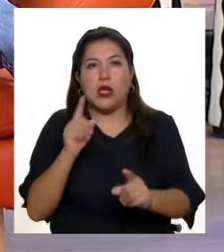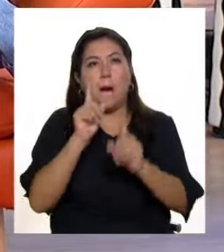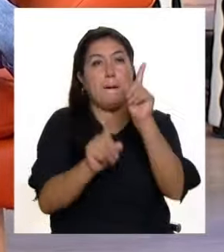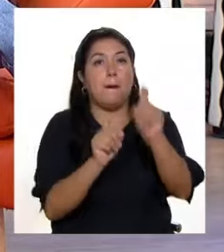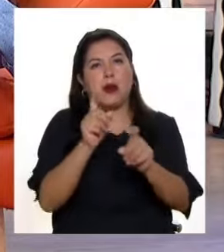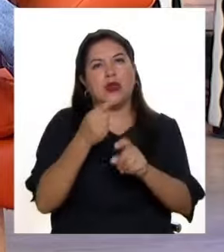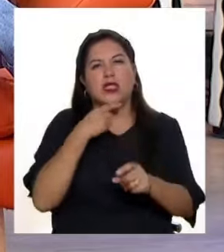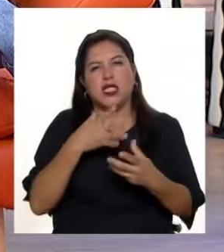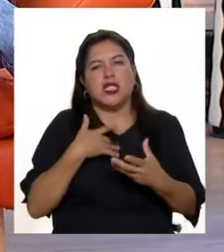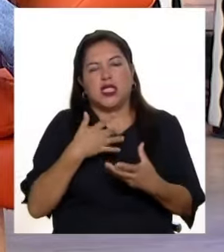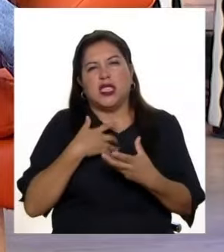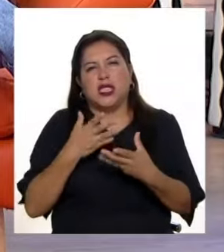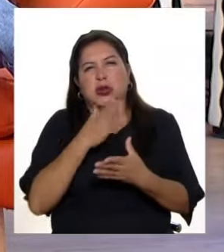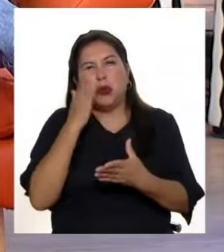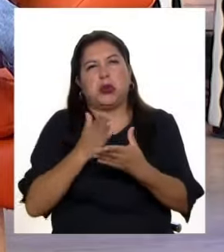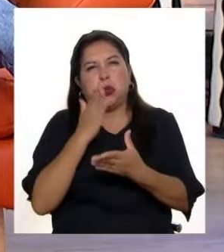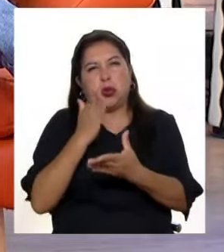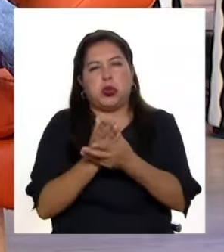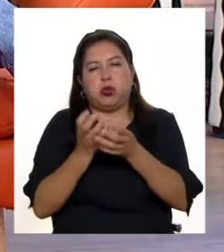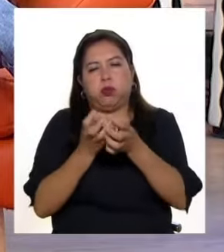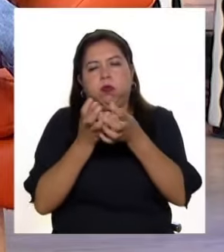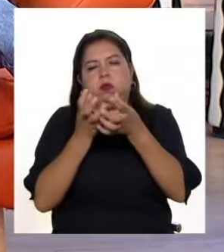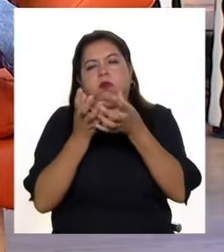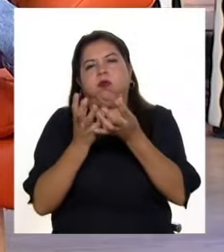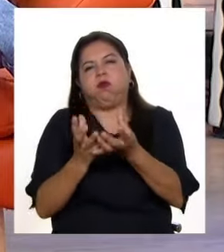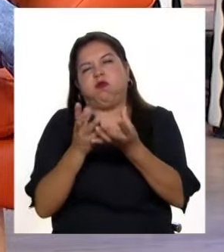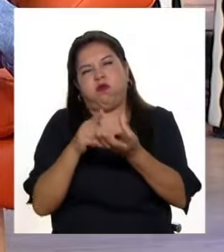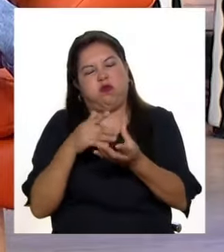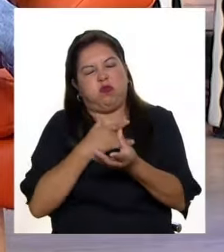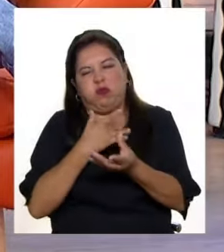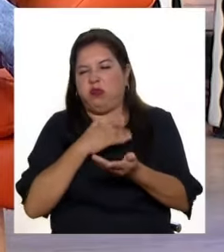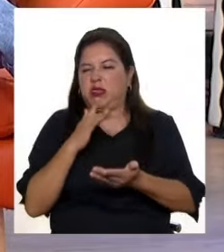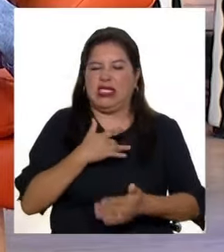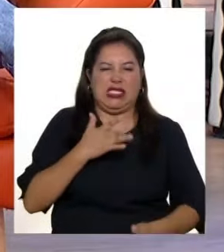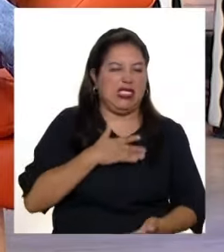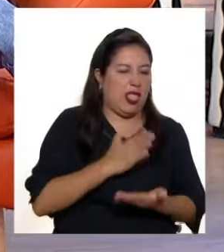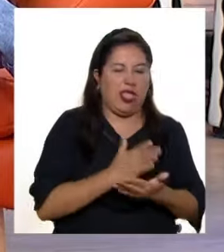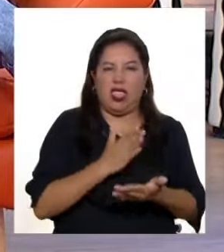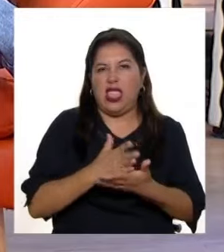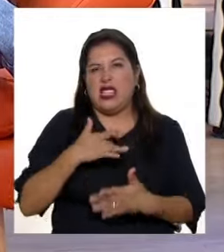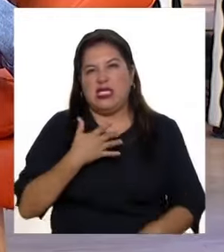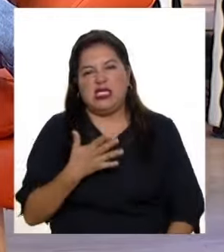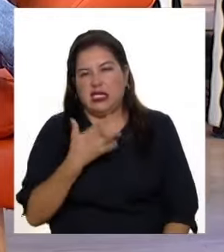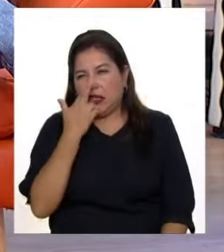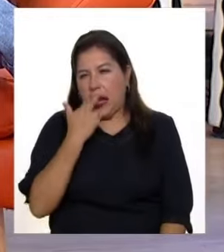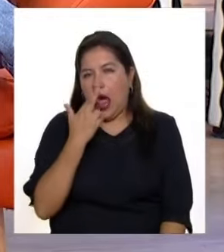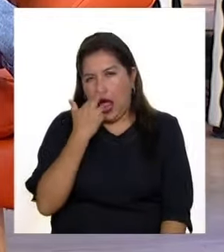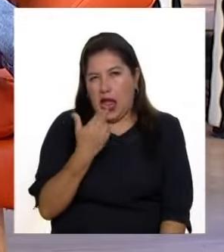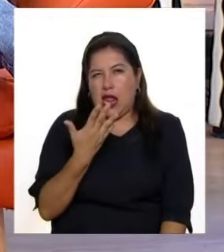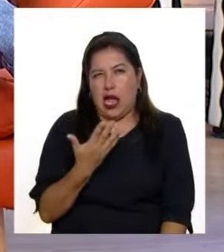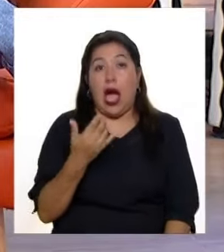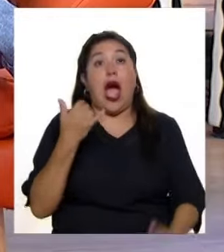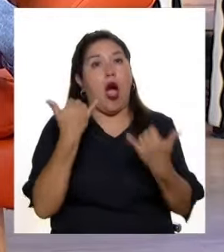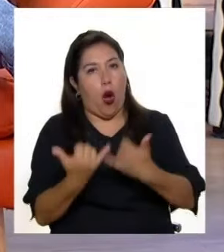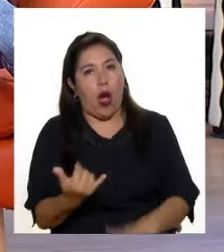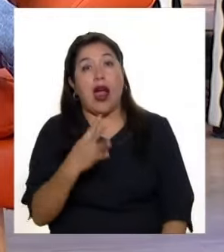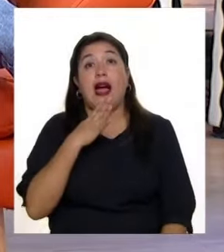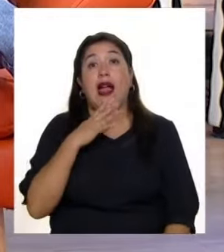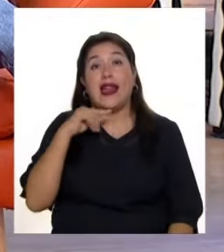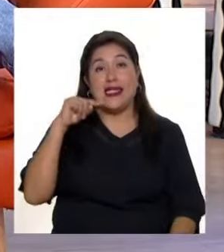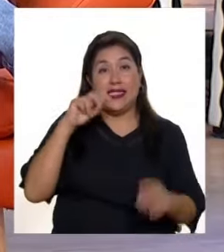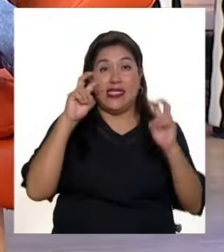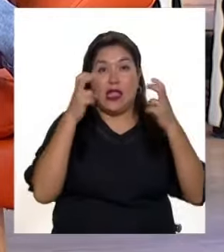la inflamación de esta glándula prostática, muy molesta, con sintomatología muy particular. Pero hoy, para hablar de ese tema, tenemos a un